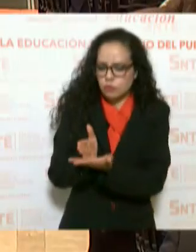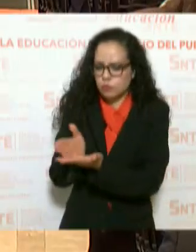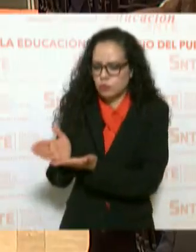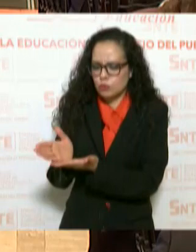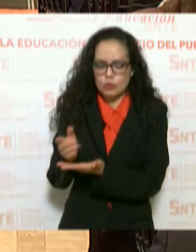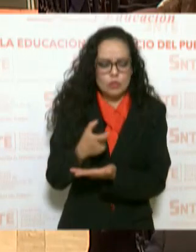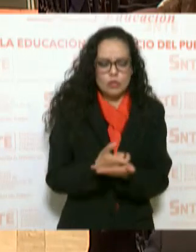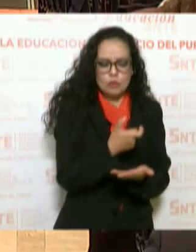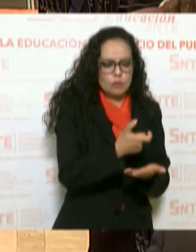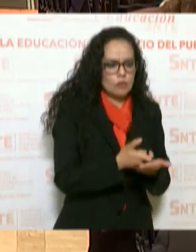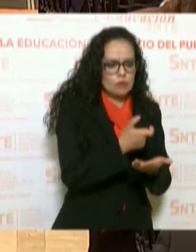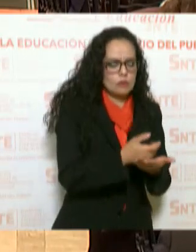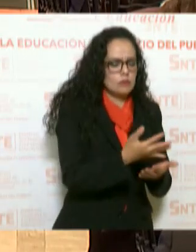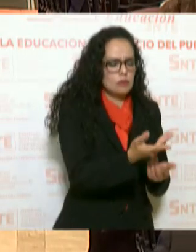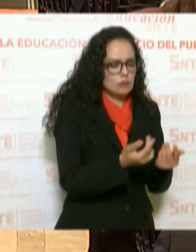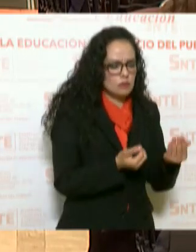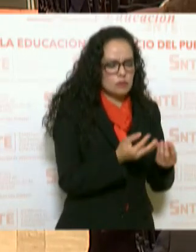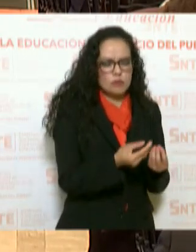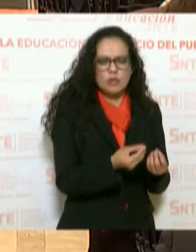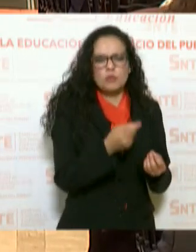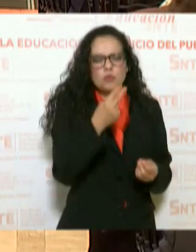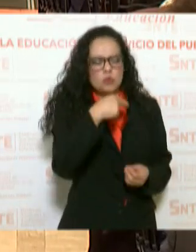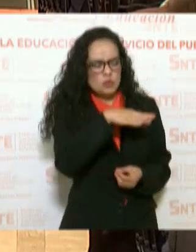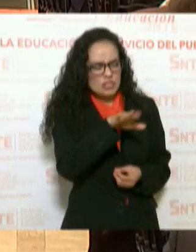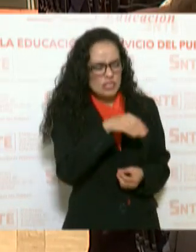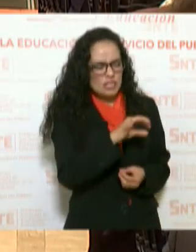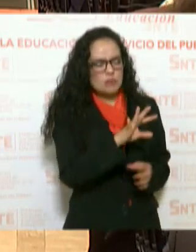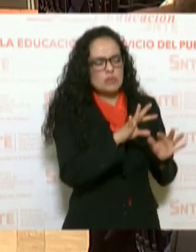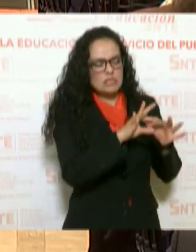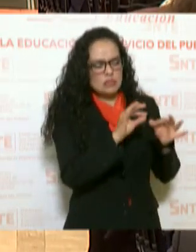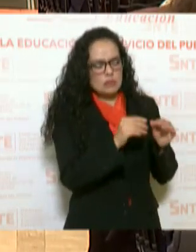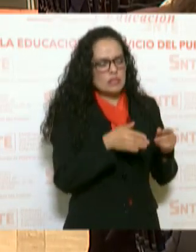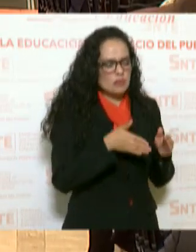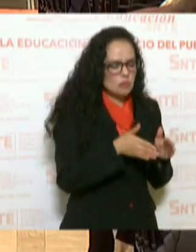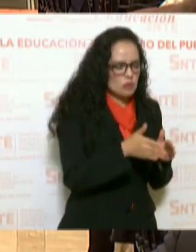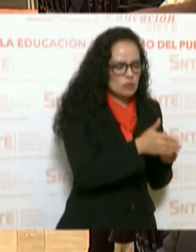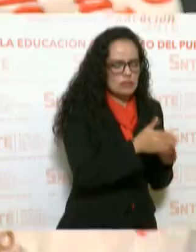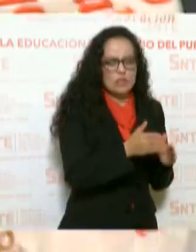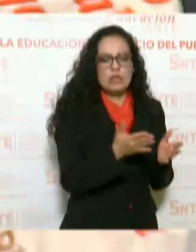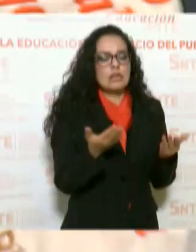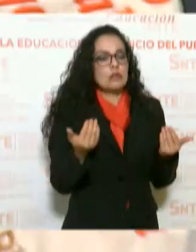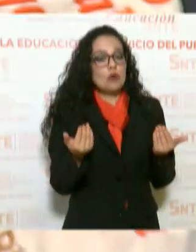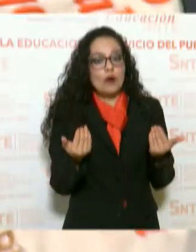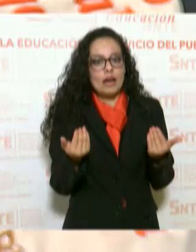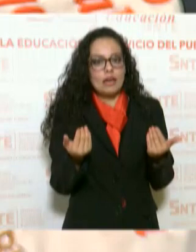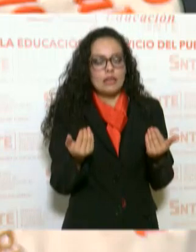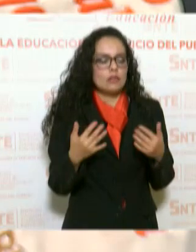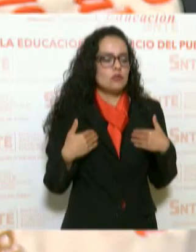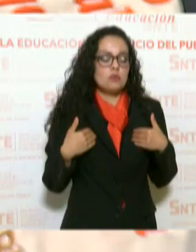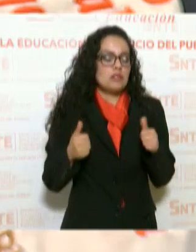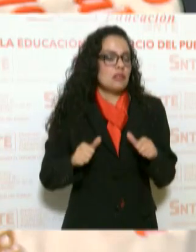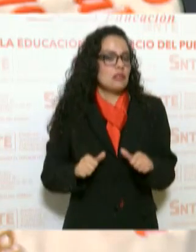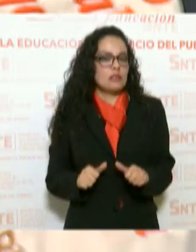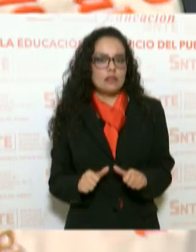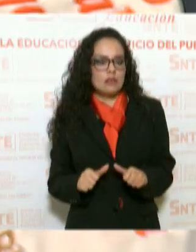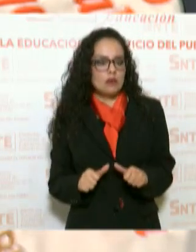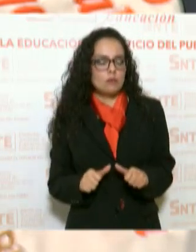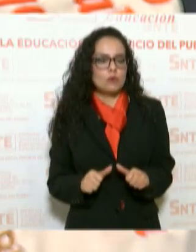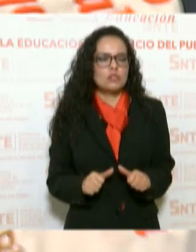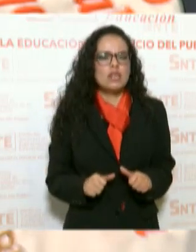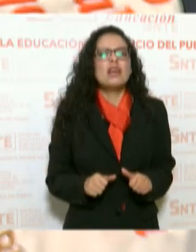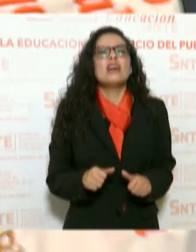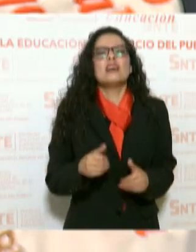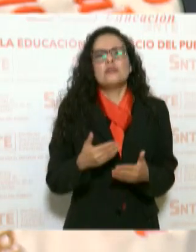con este tipo de razonamientos. Estamos buscando a los proveedores